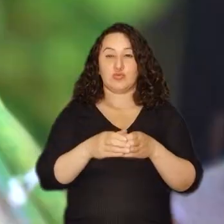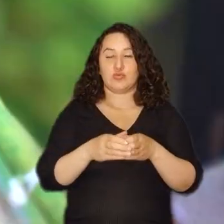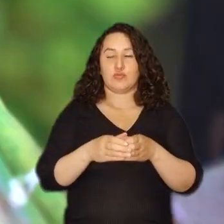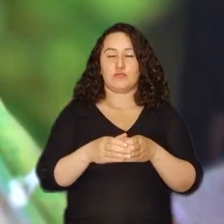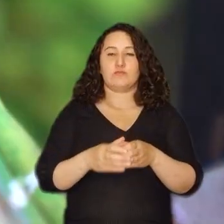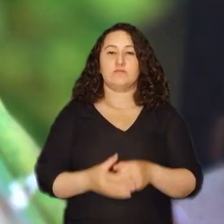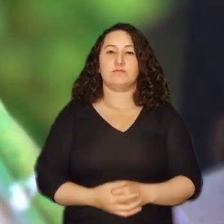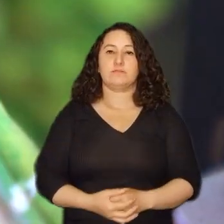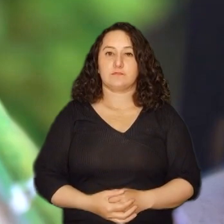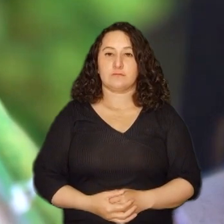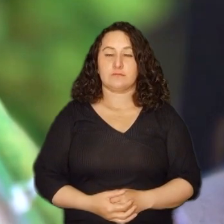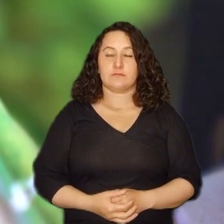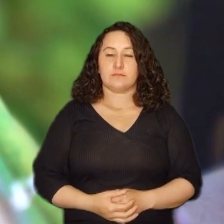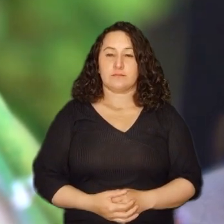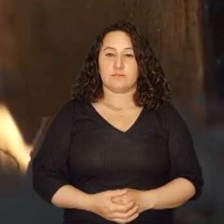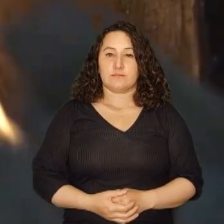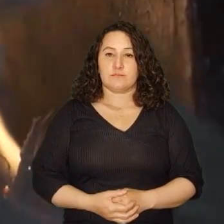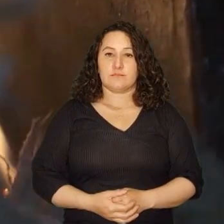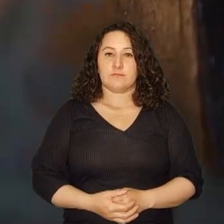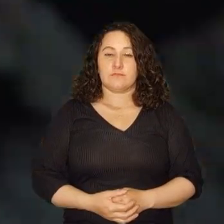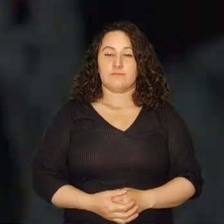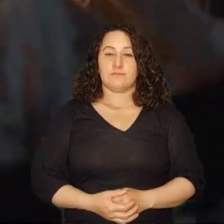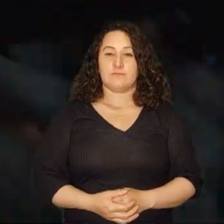Bonafón. Somos